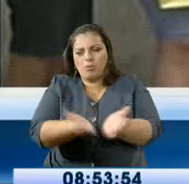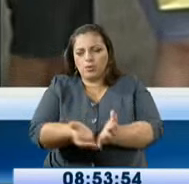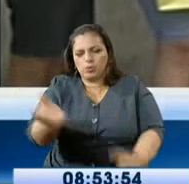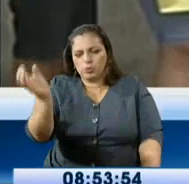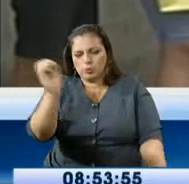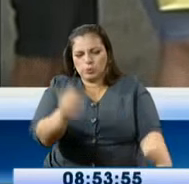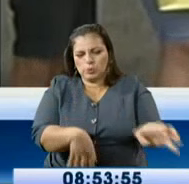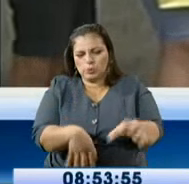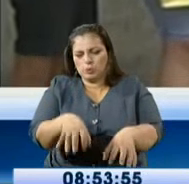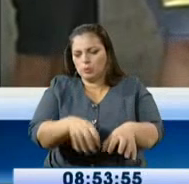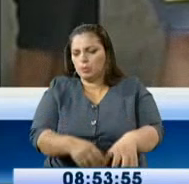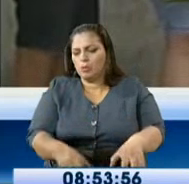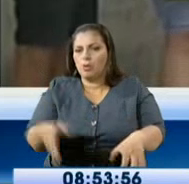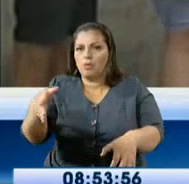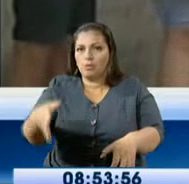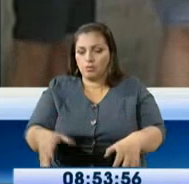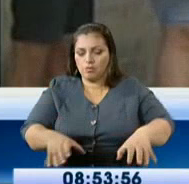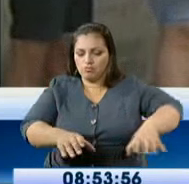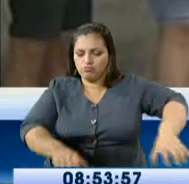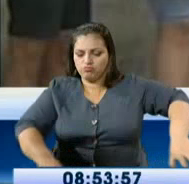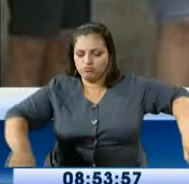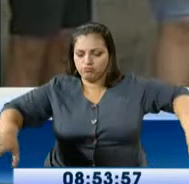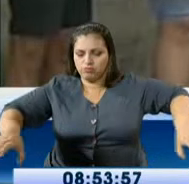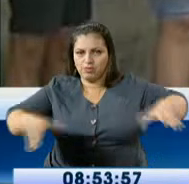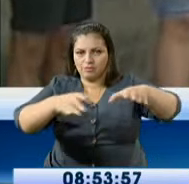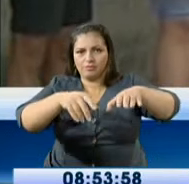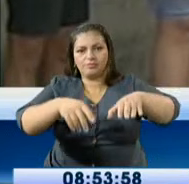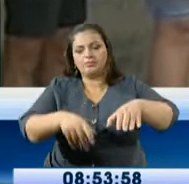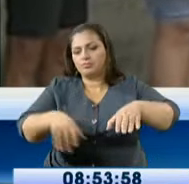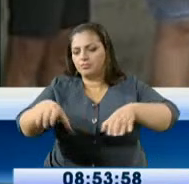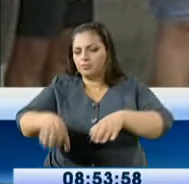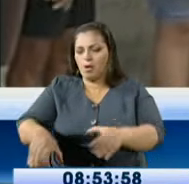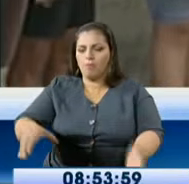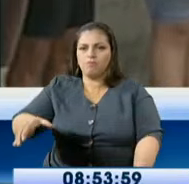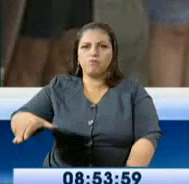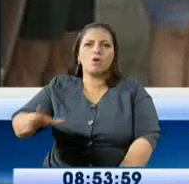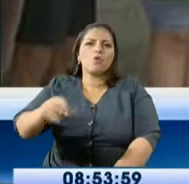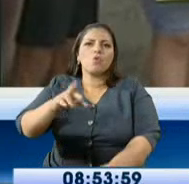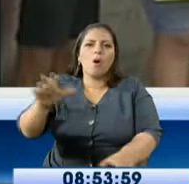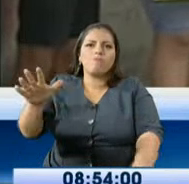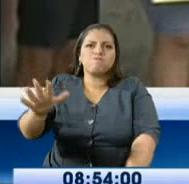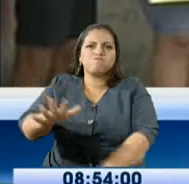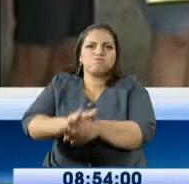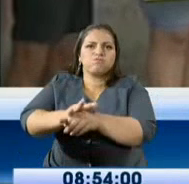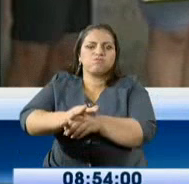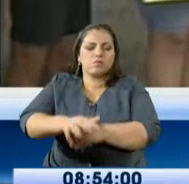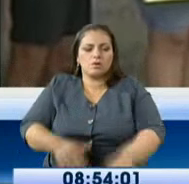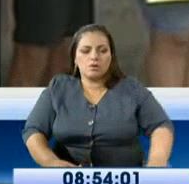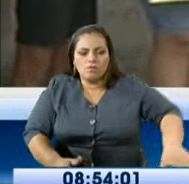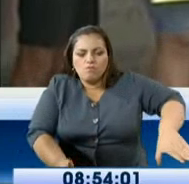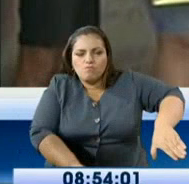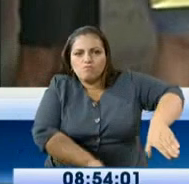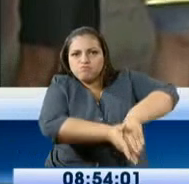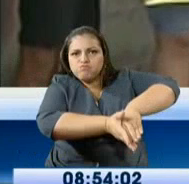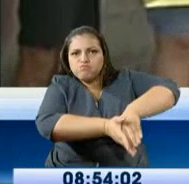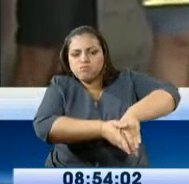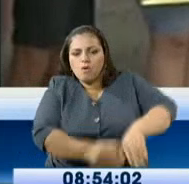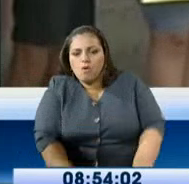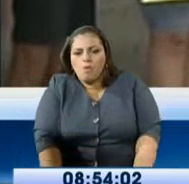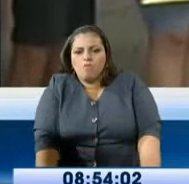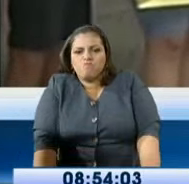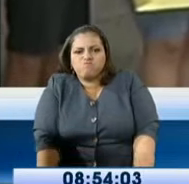salen hacia la calle. En este momento nuestro equipo técnico de los buzos está haciendo una verificación de todo el sistema, de todo el sistema de colector